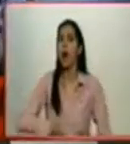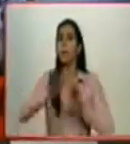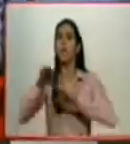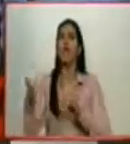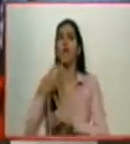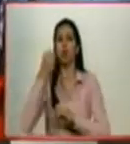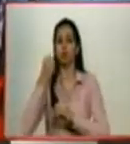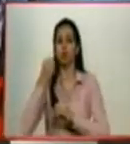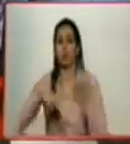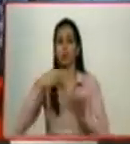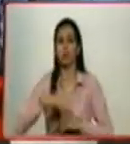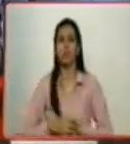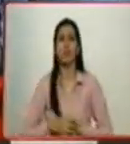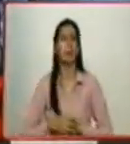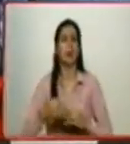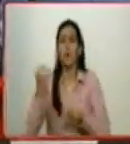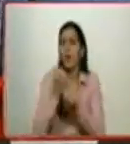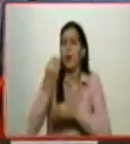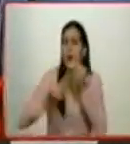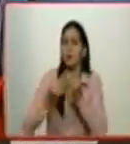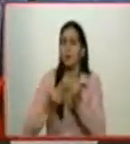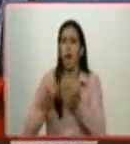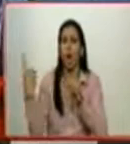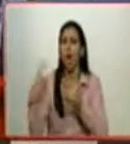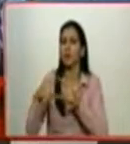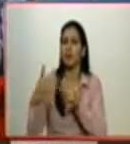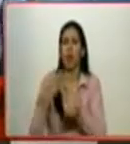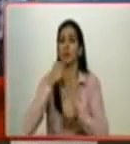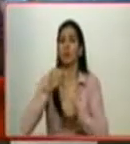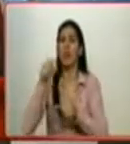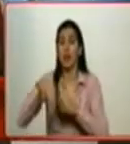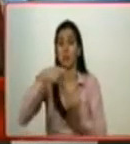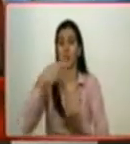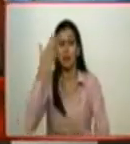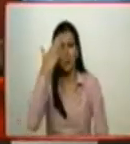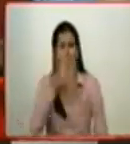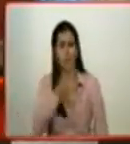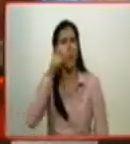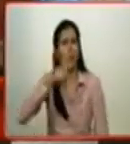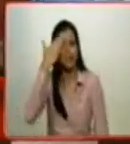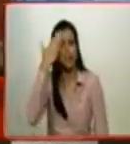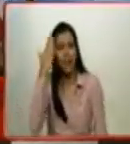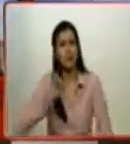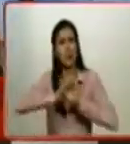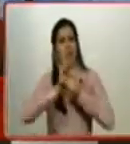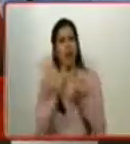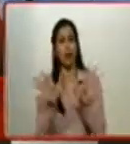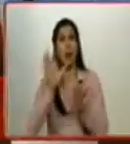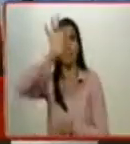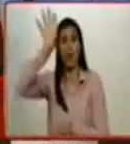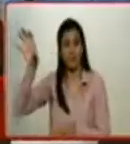logros, a defender las conquistas. Este pueblo sabe perfectamente que mientras en los países